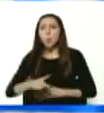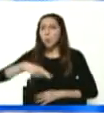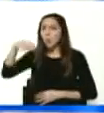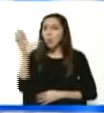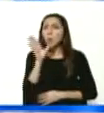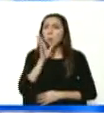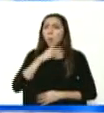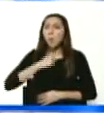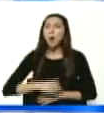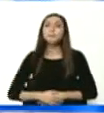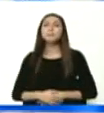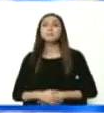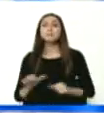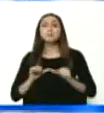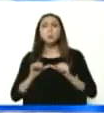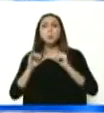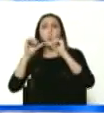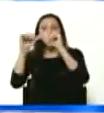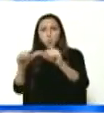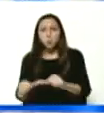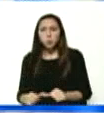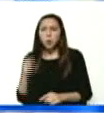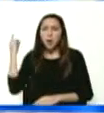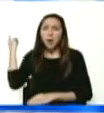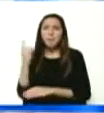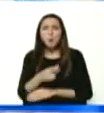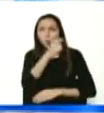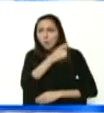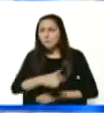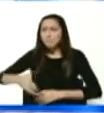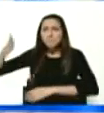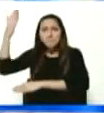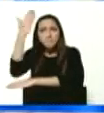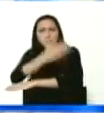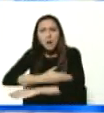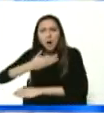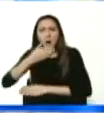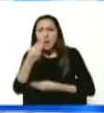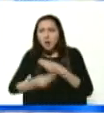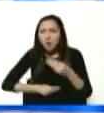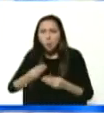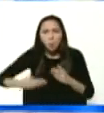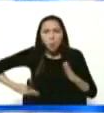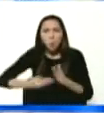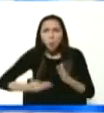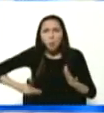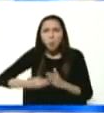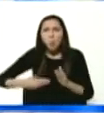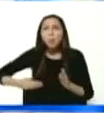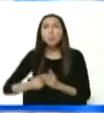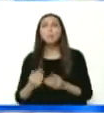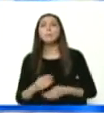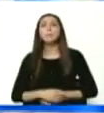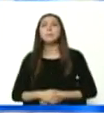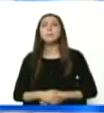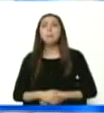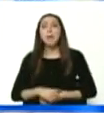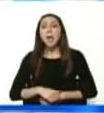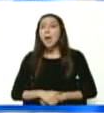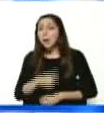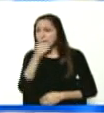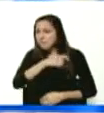justicia. Persiste la imposición de criminales bloqueos e ilegales medidas coercitivas unilaterales contra más de un tercio de la